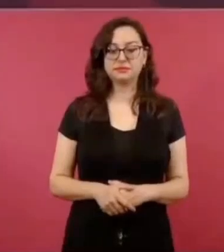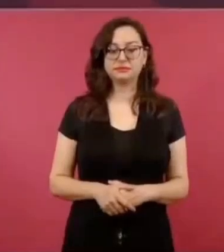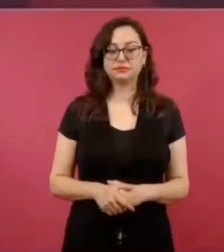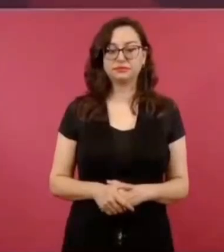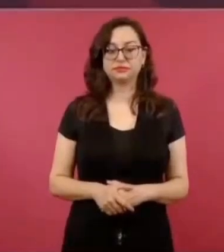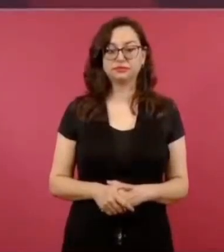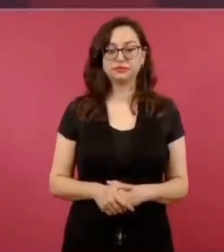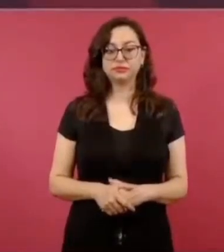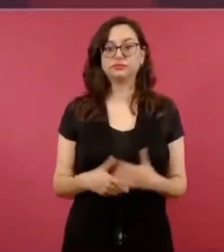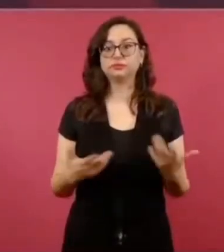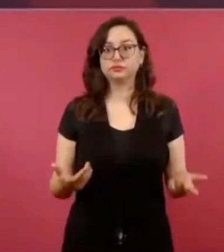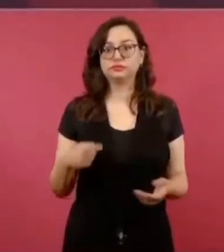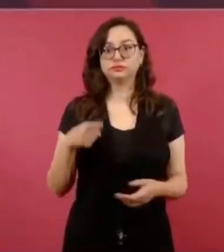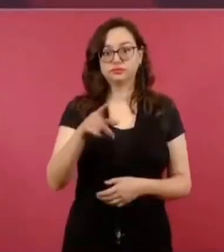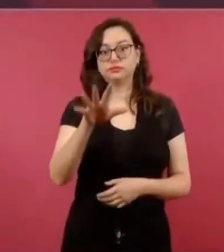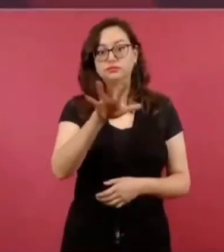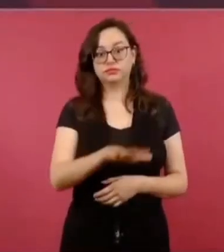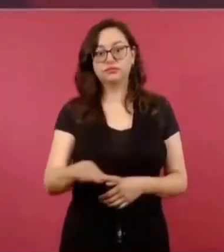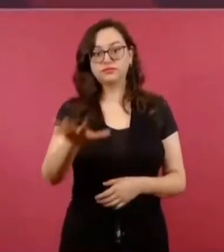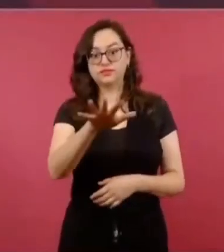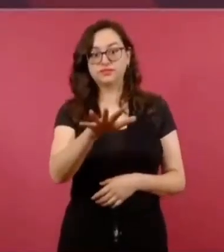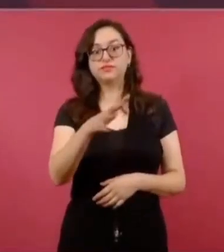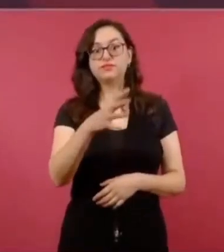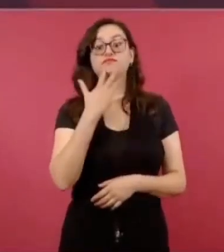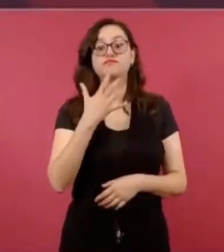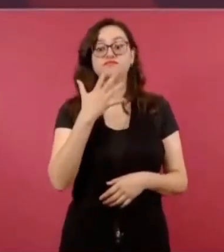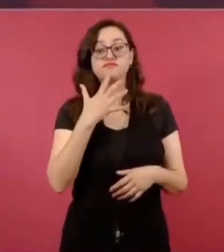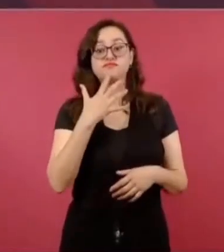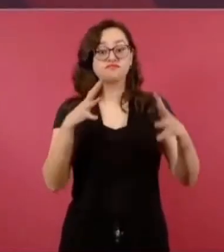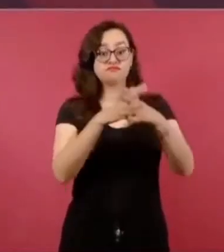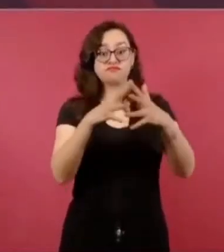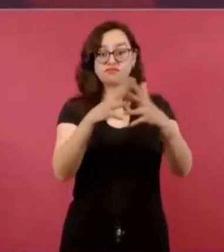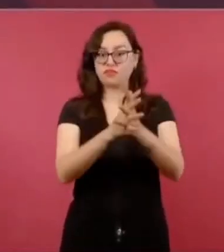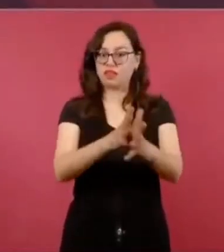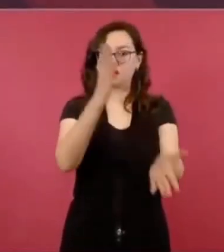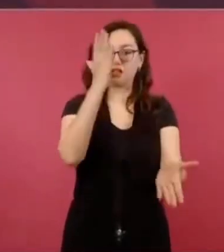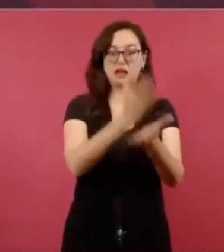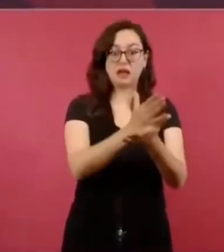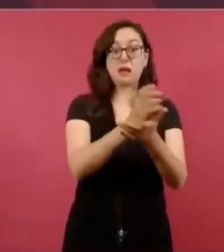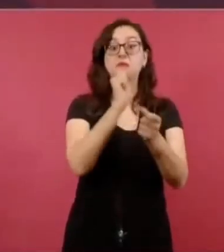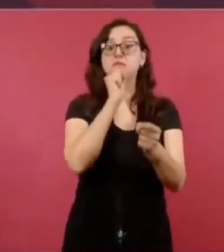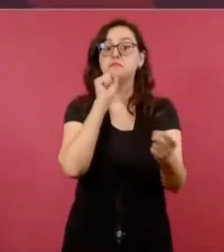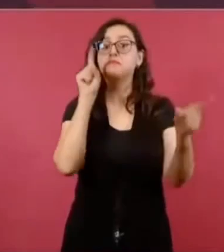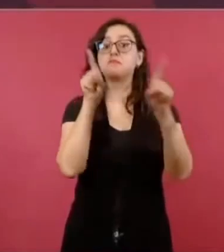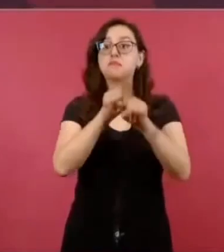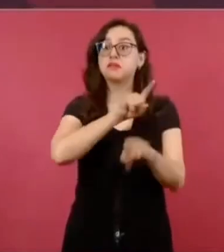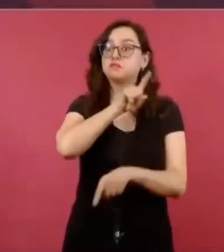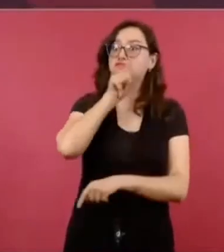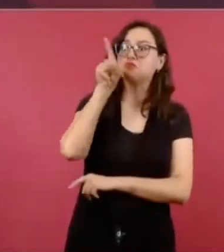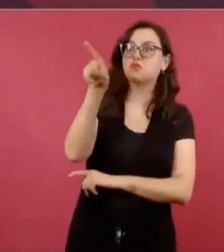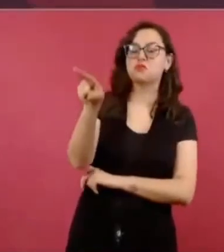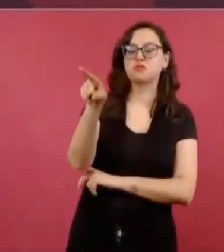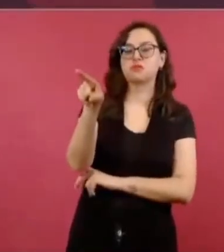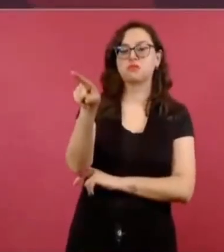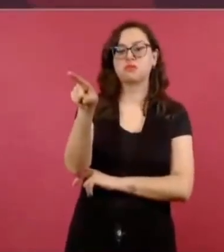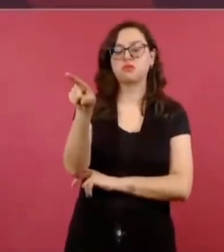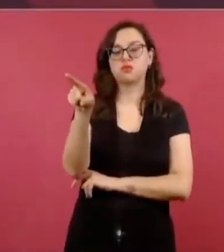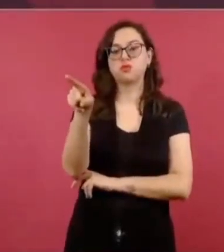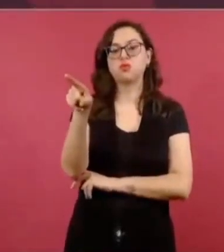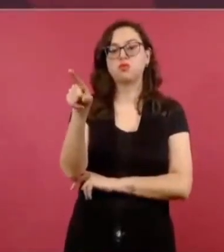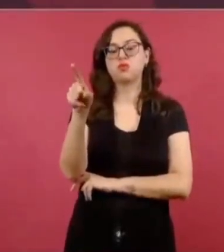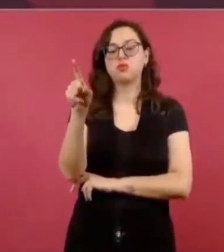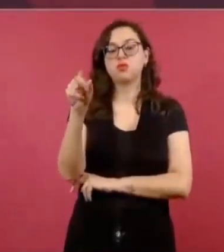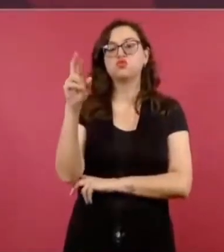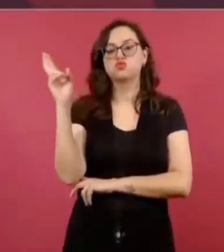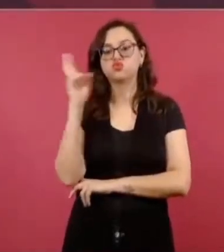la Franja de Gaza y lo mismo en el caso de la guerra de Ucrania